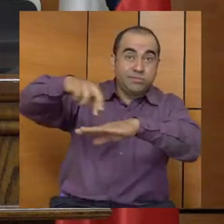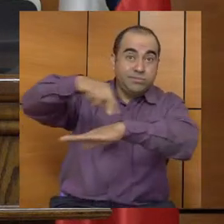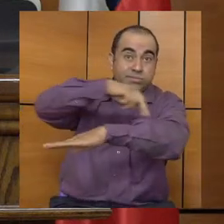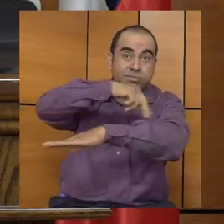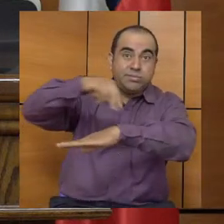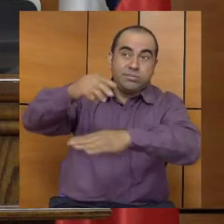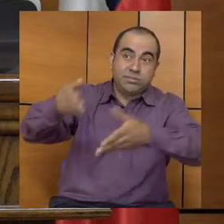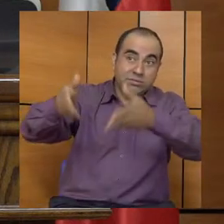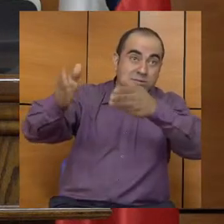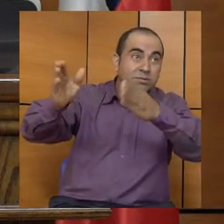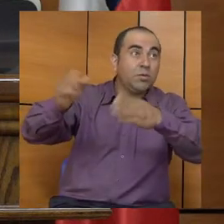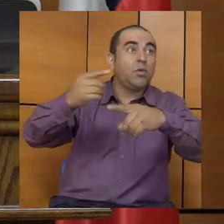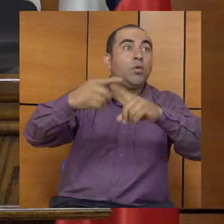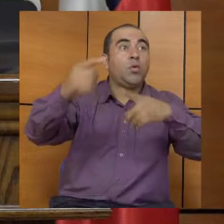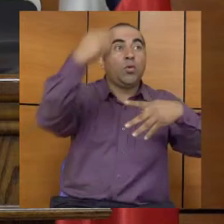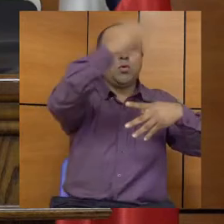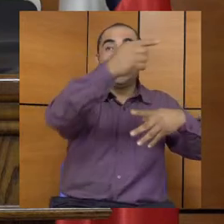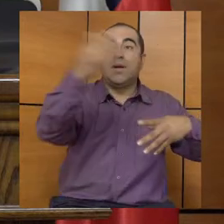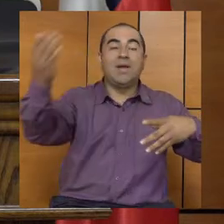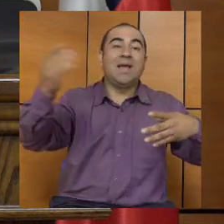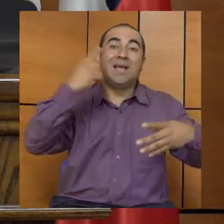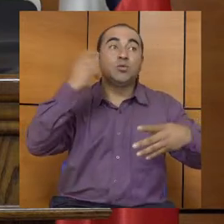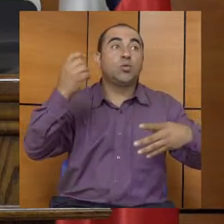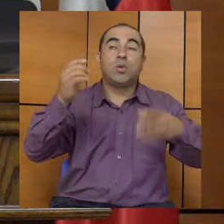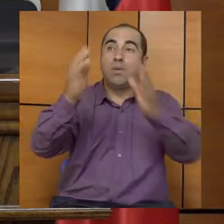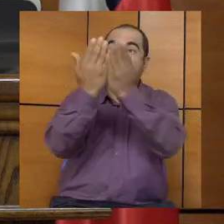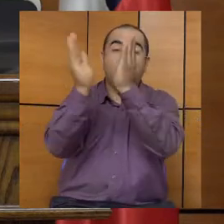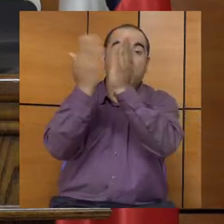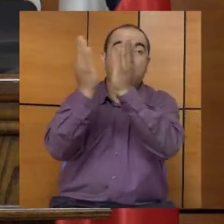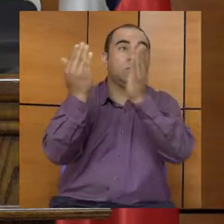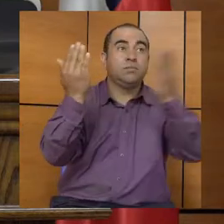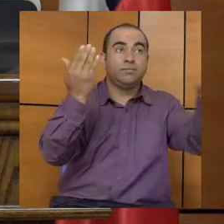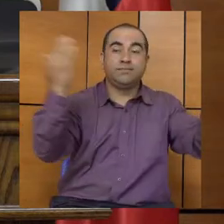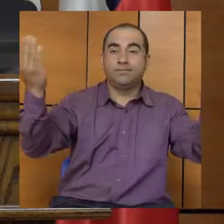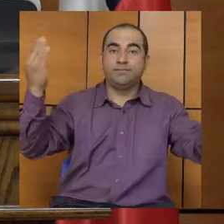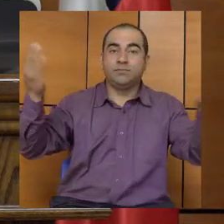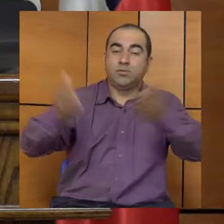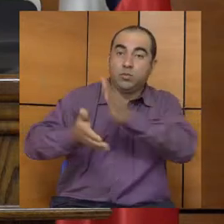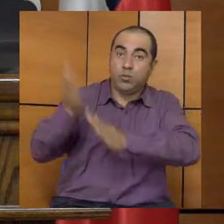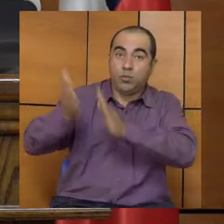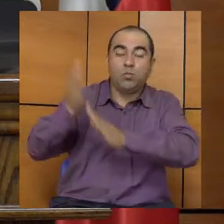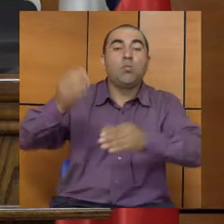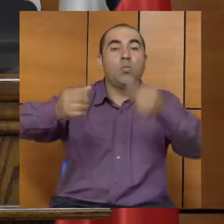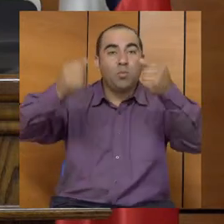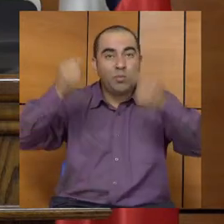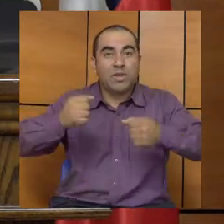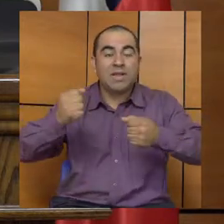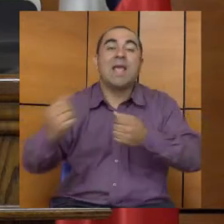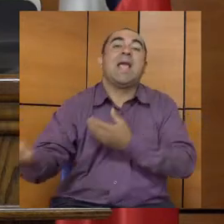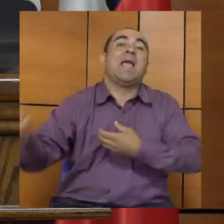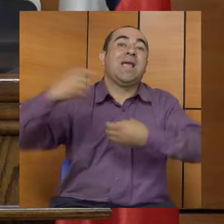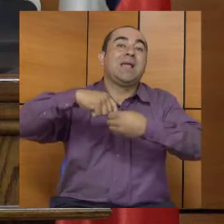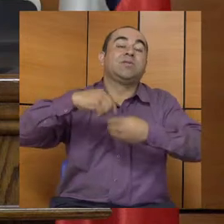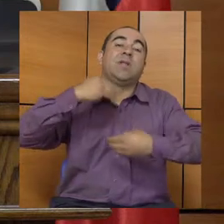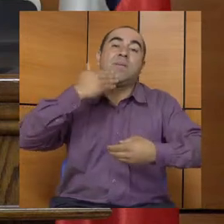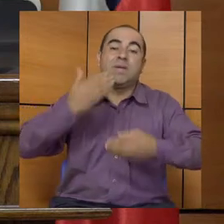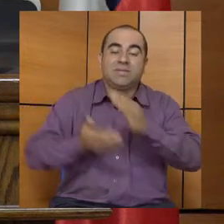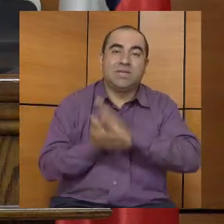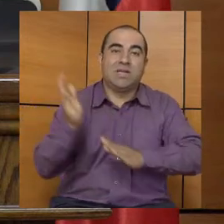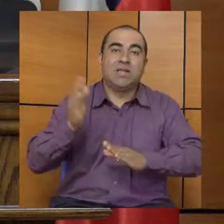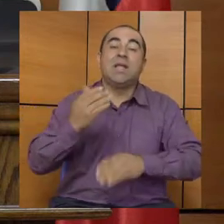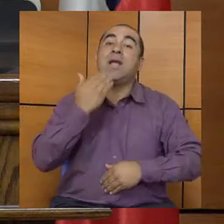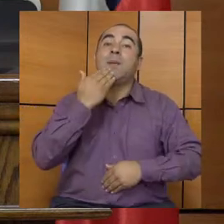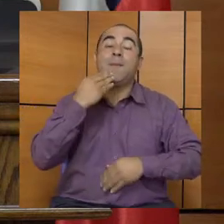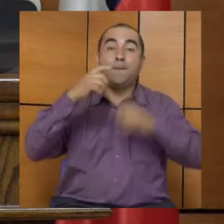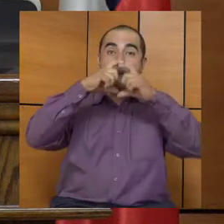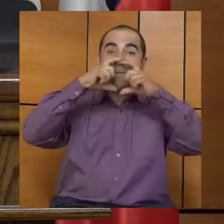del salón auditorio, las que están debidamente señalizadas, indicando vías de circulación, ingreso y salida. Las mascarillas deben